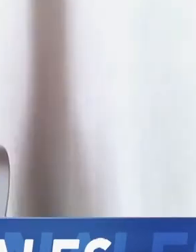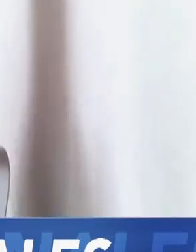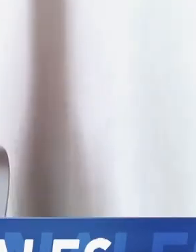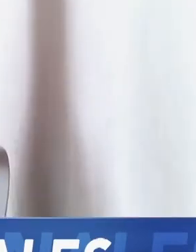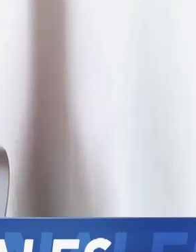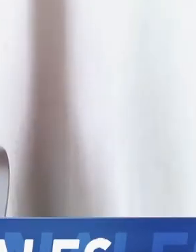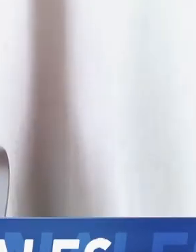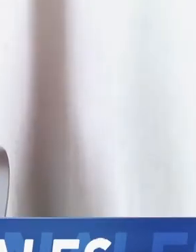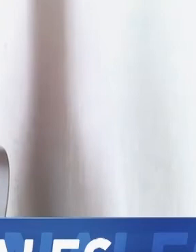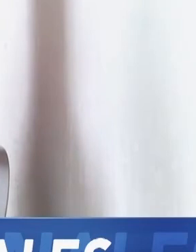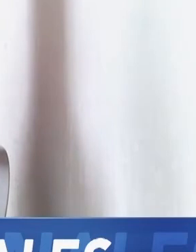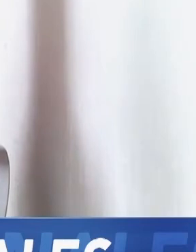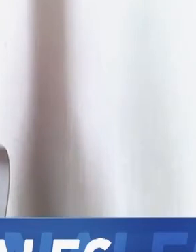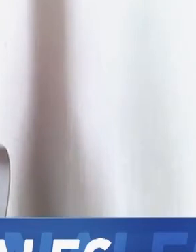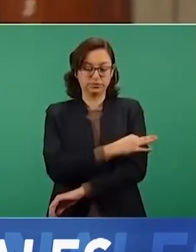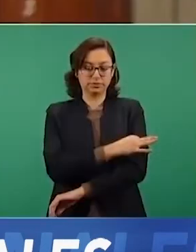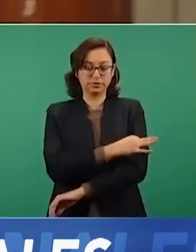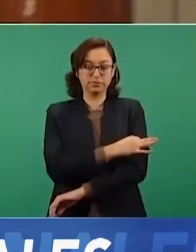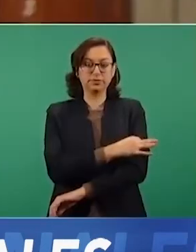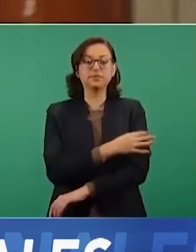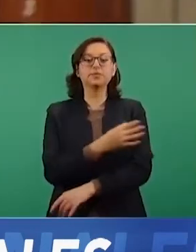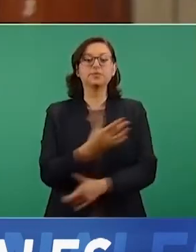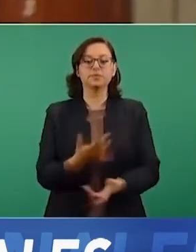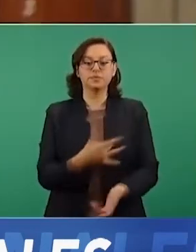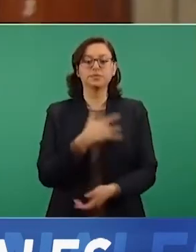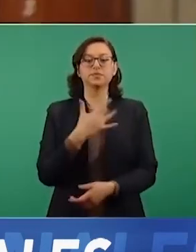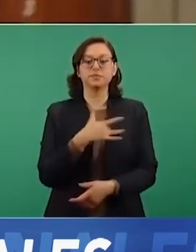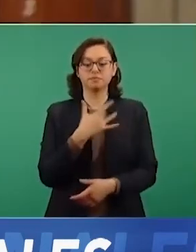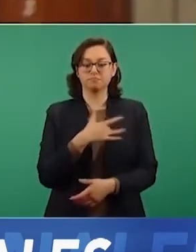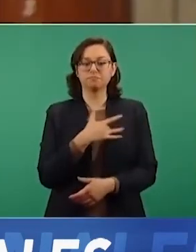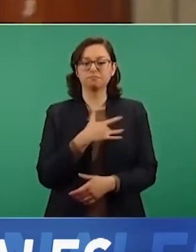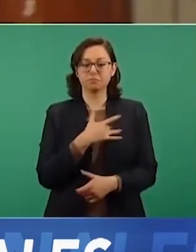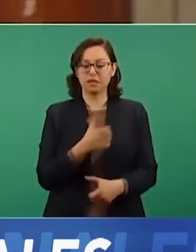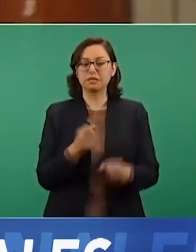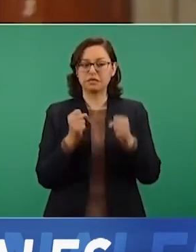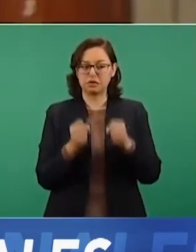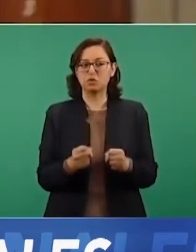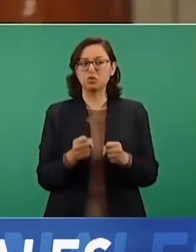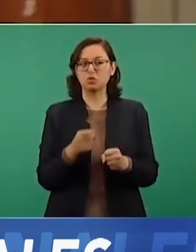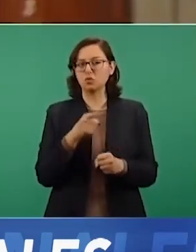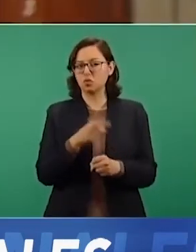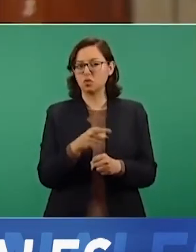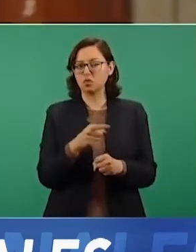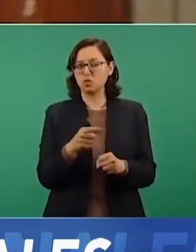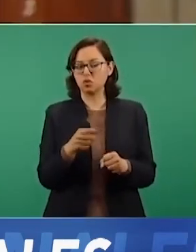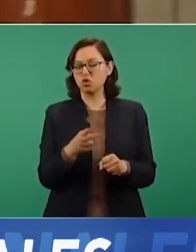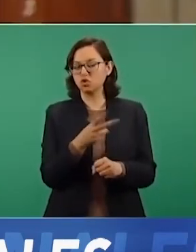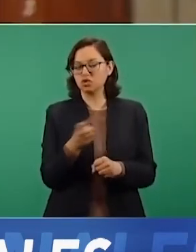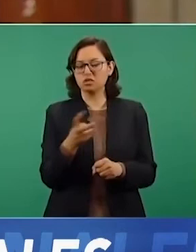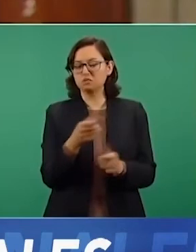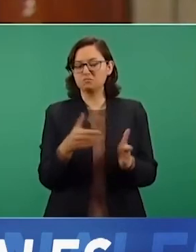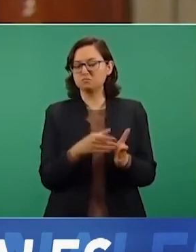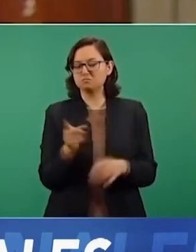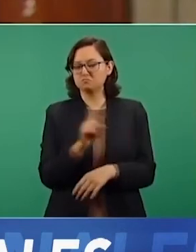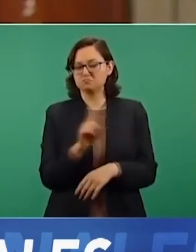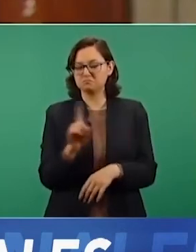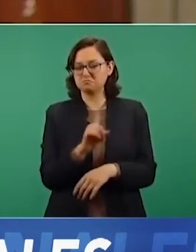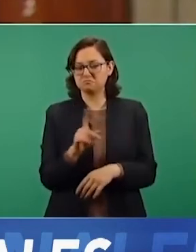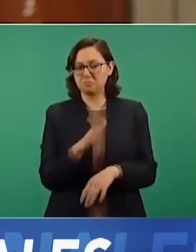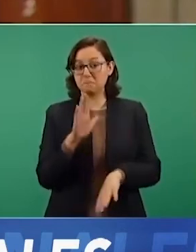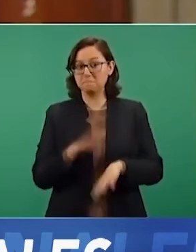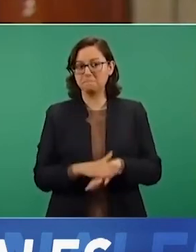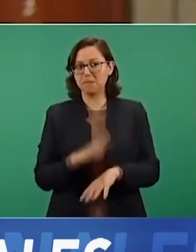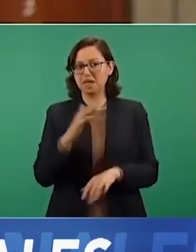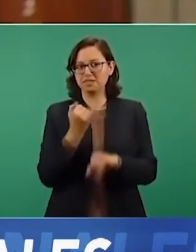más detalles al respecto antes de que termine este año méxico podría contar con una vacuna contra kobe 19 desarrollada por científicos